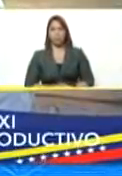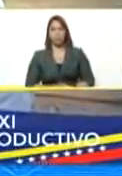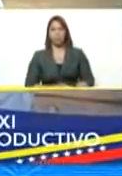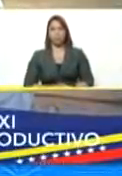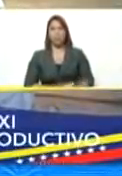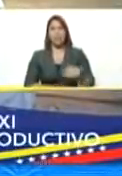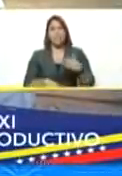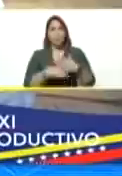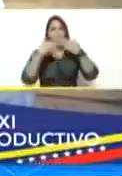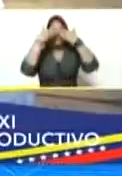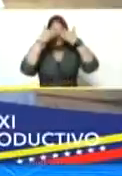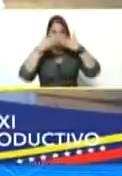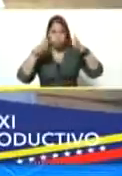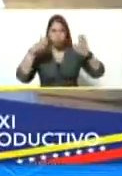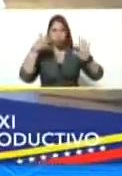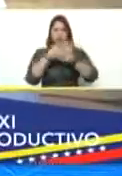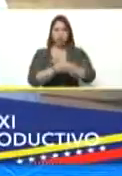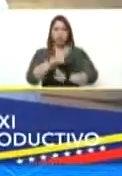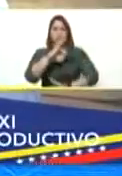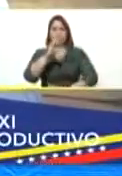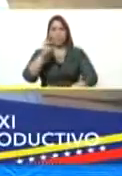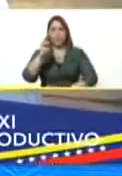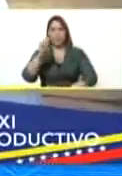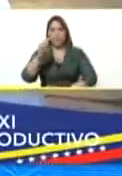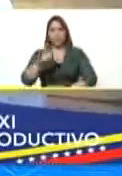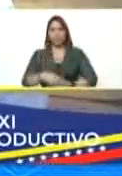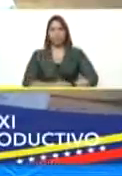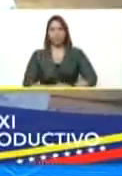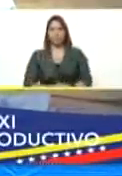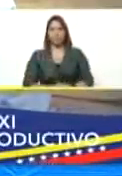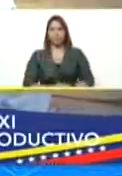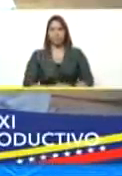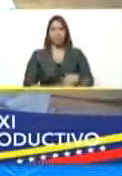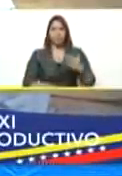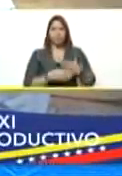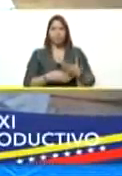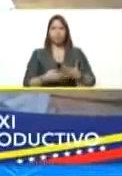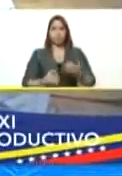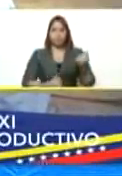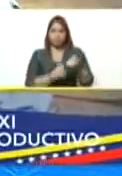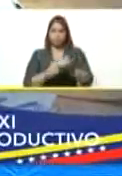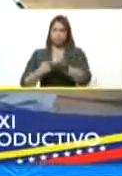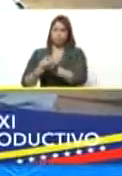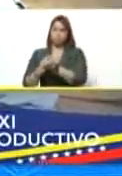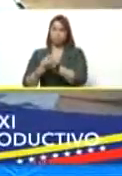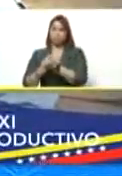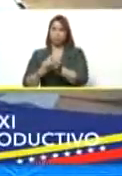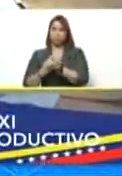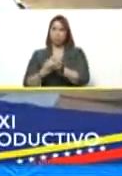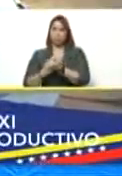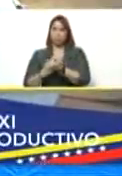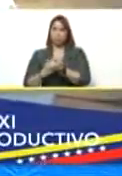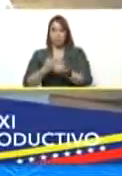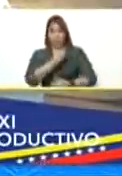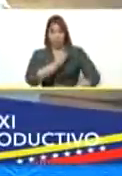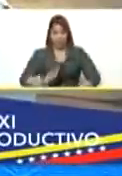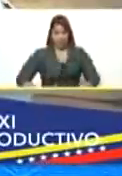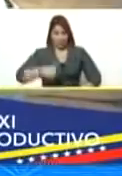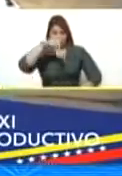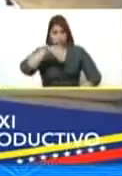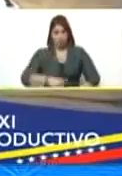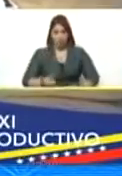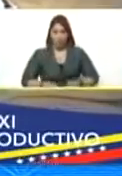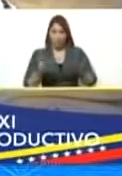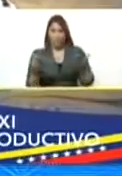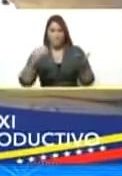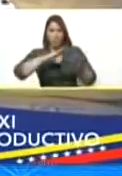Vamos a visibilizar los CPT. Vamos a contribuir desde la presidencia de la República a darle